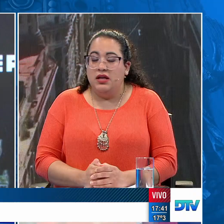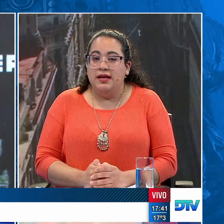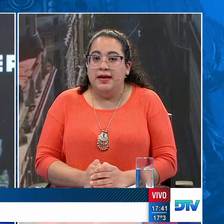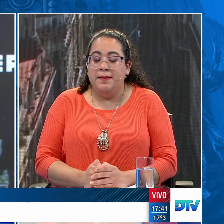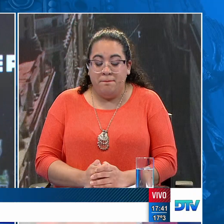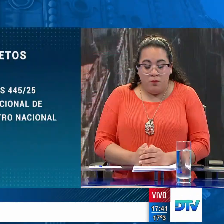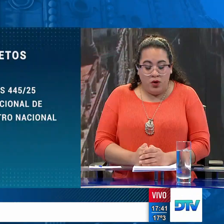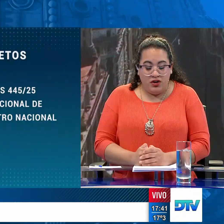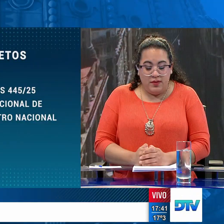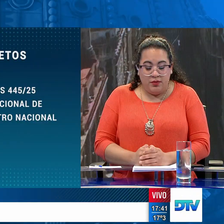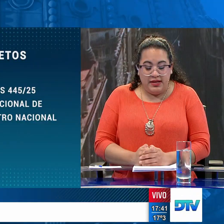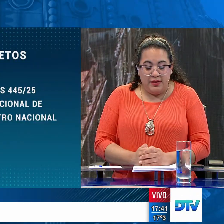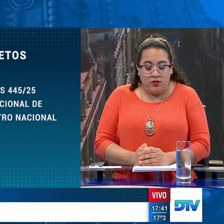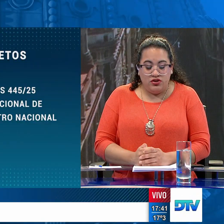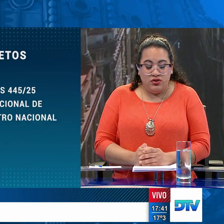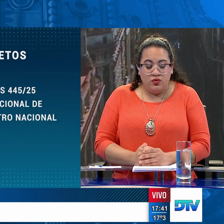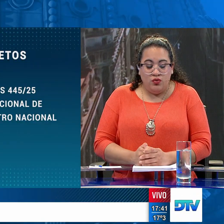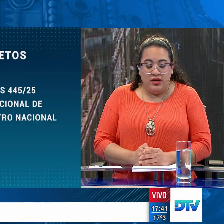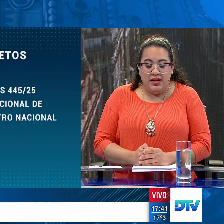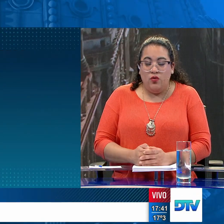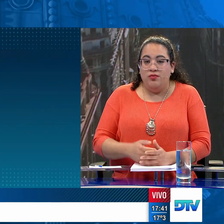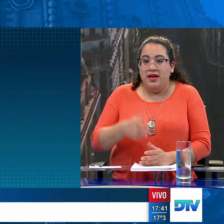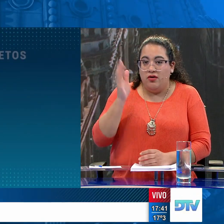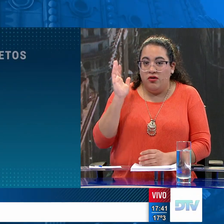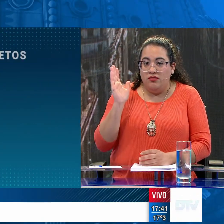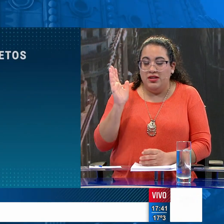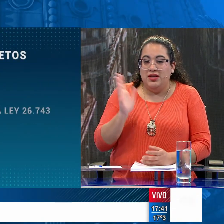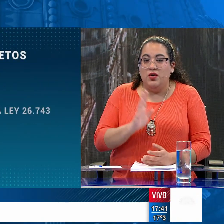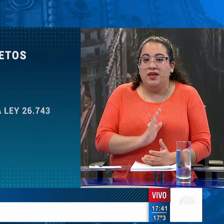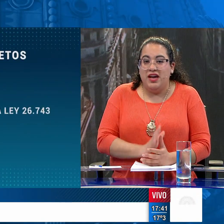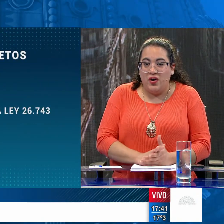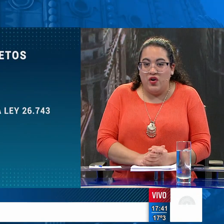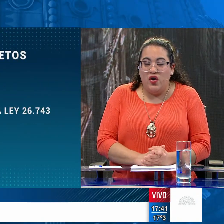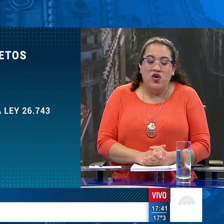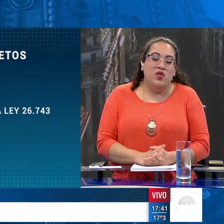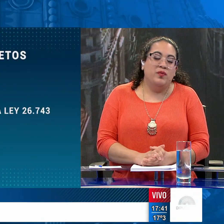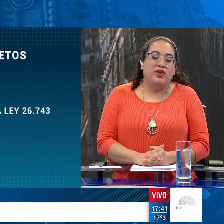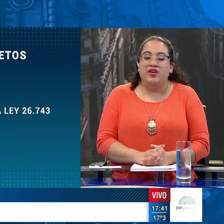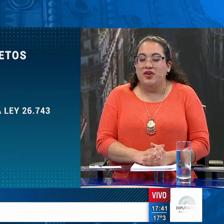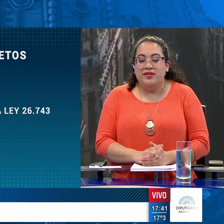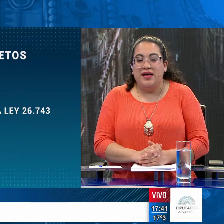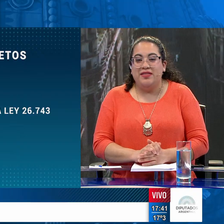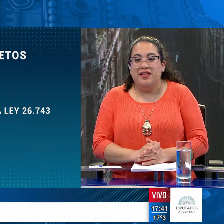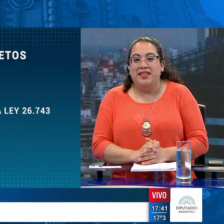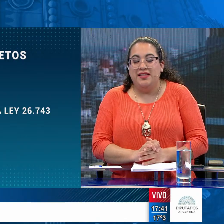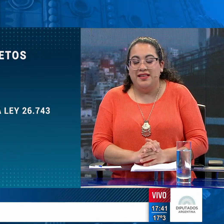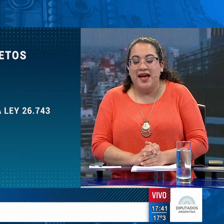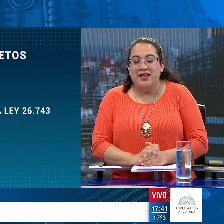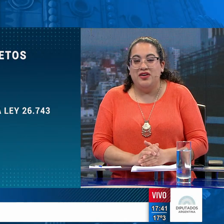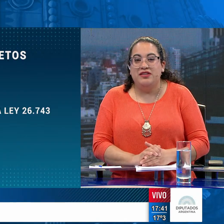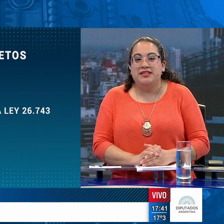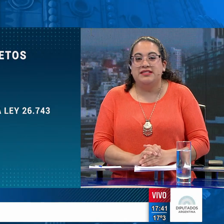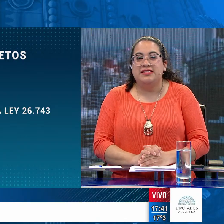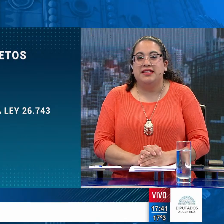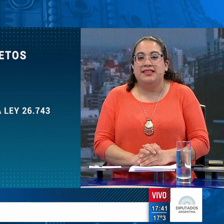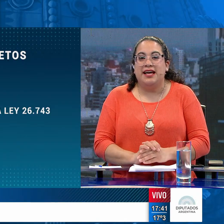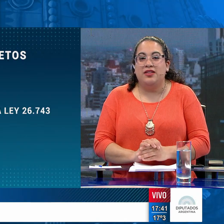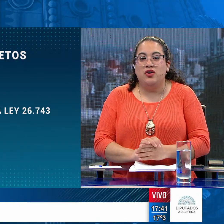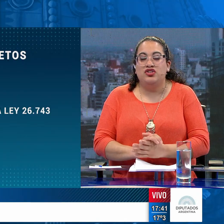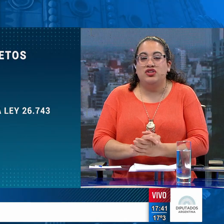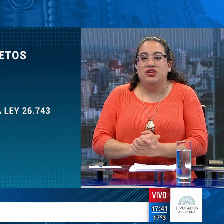Exacto. Bueno, y después tenemos un DNU viejo, y digo viejo porque no es de este año, es el